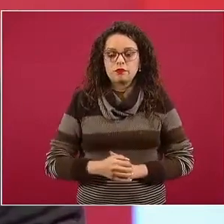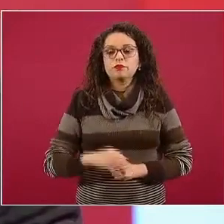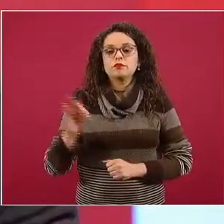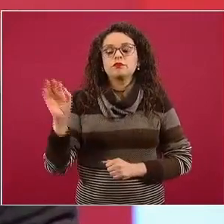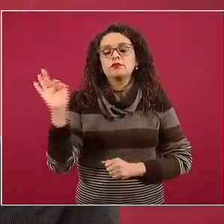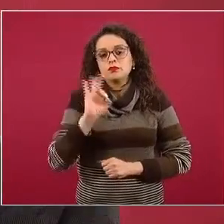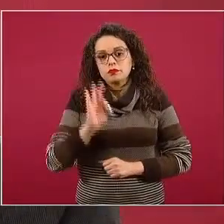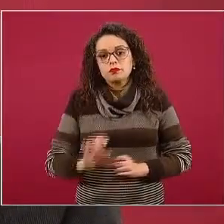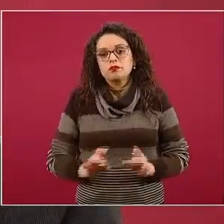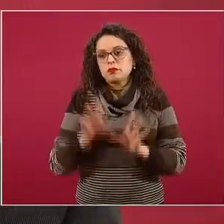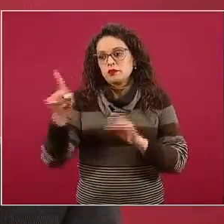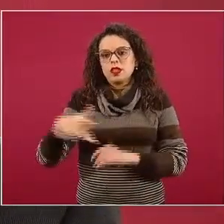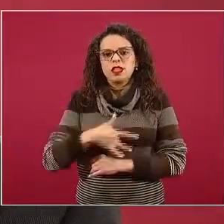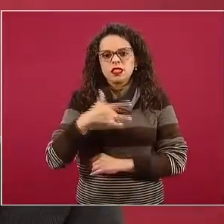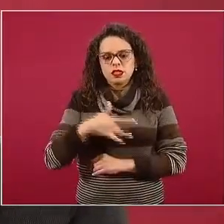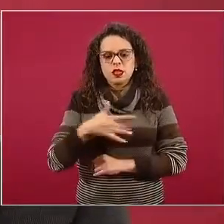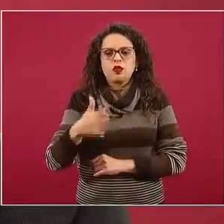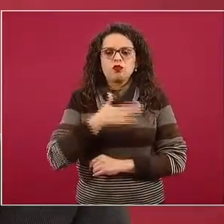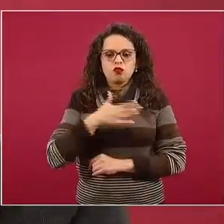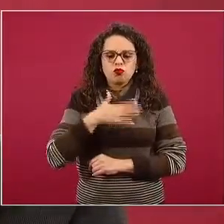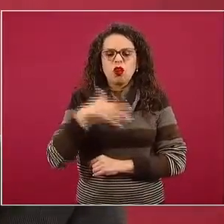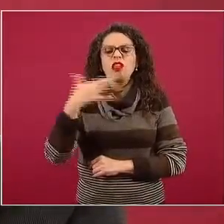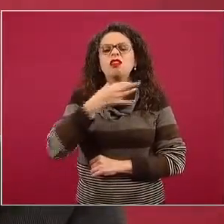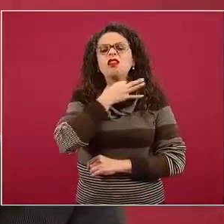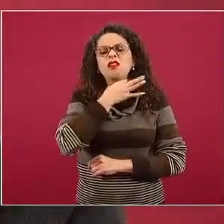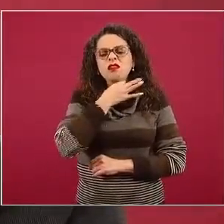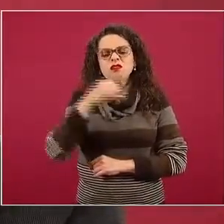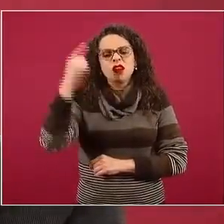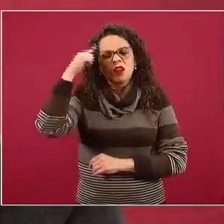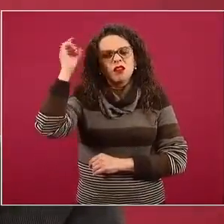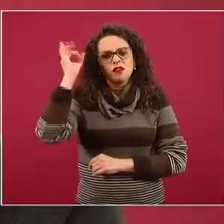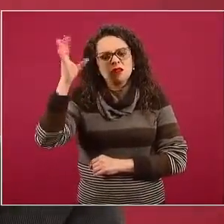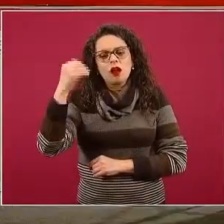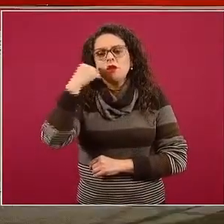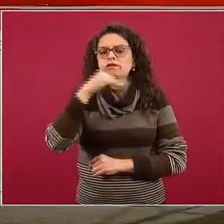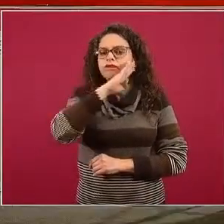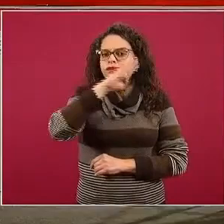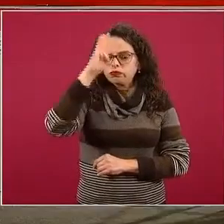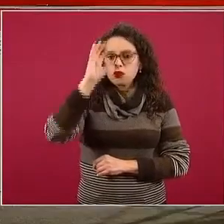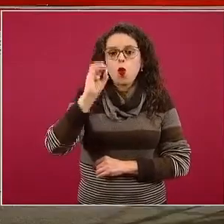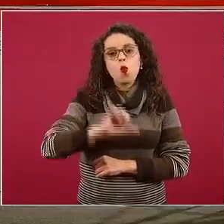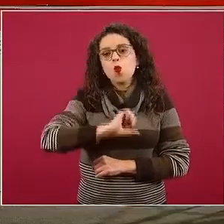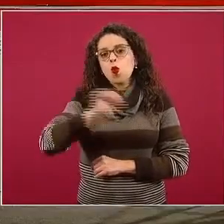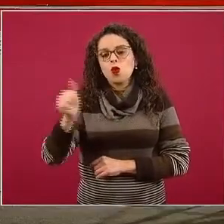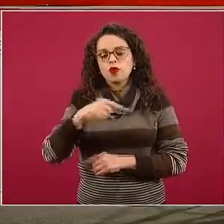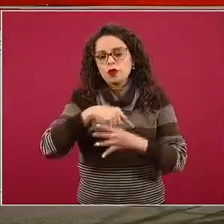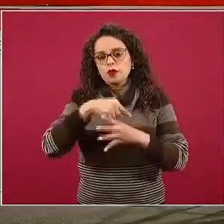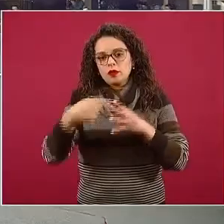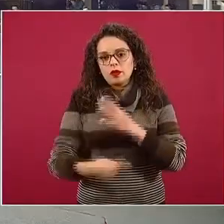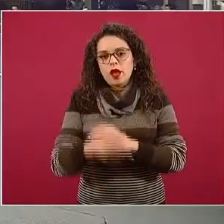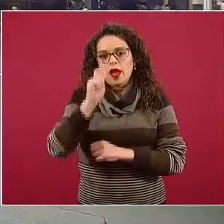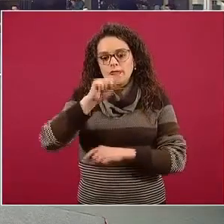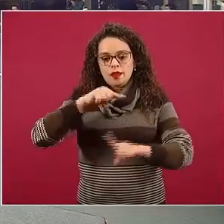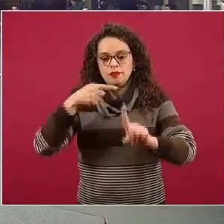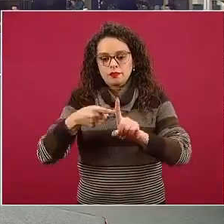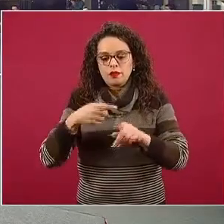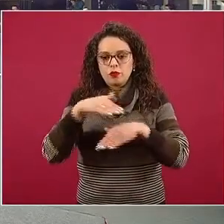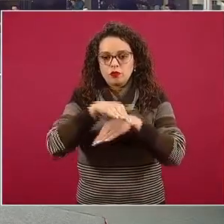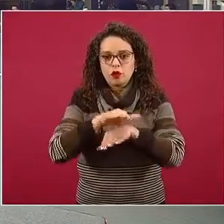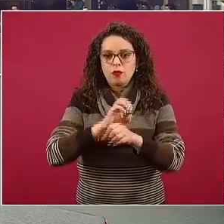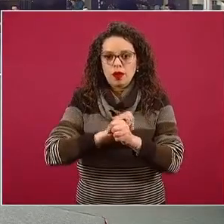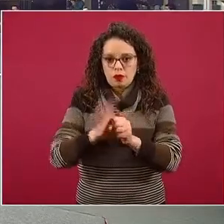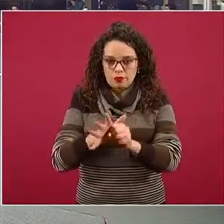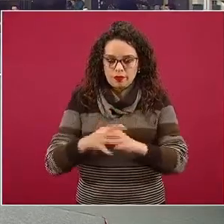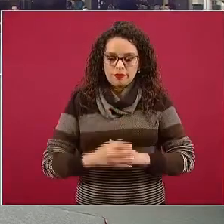tos, dolor de garganta, dolor de cabeza o alguno de los otros síntomas de COVID. Muchas gracias. Por favor, y ahorita vamos con